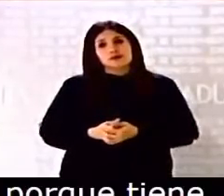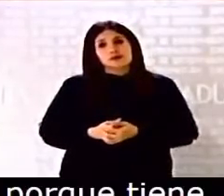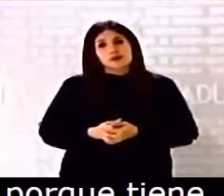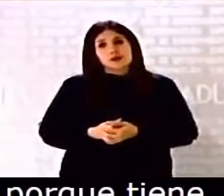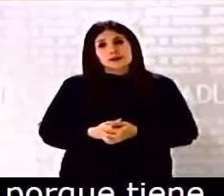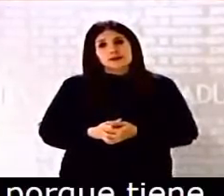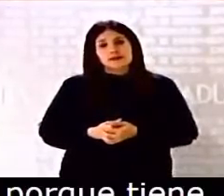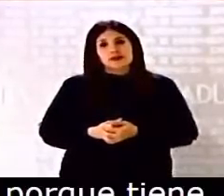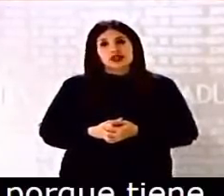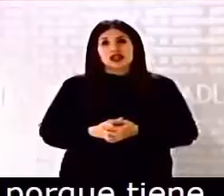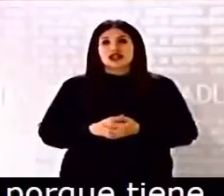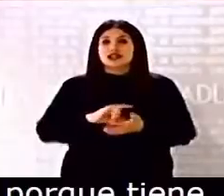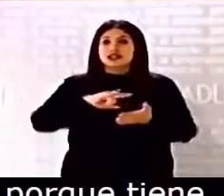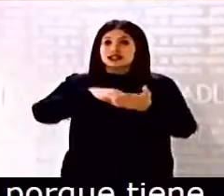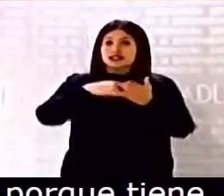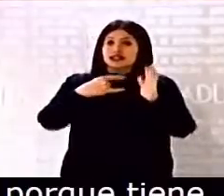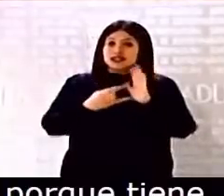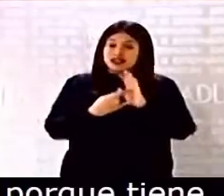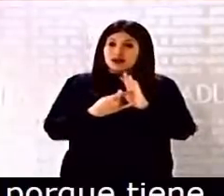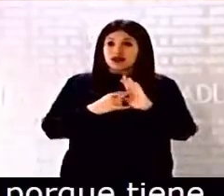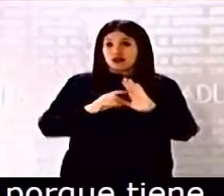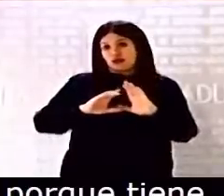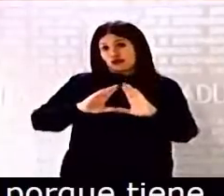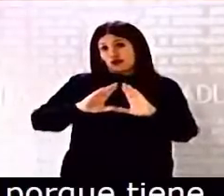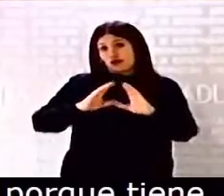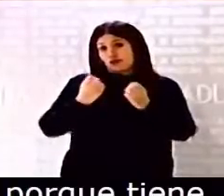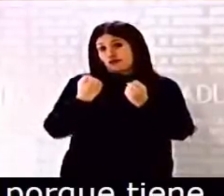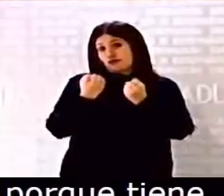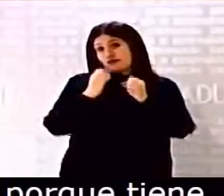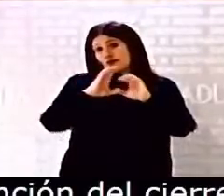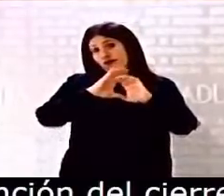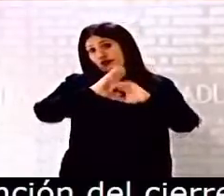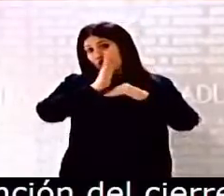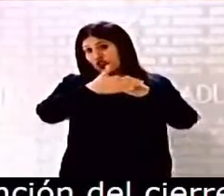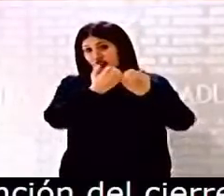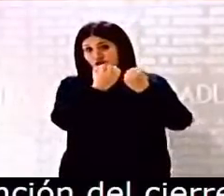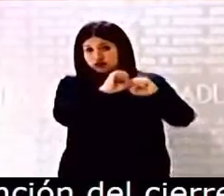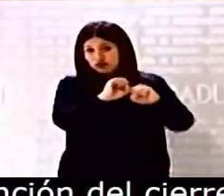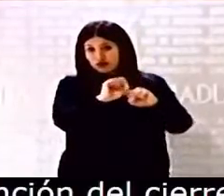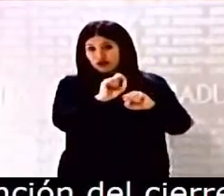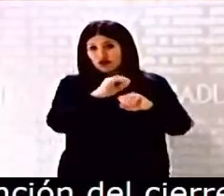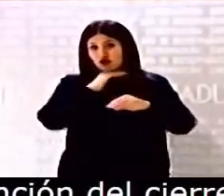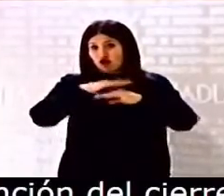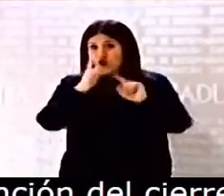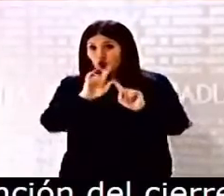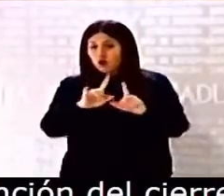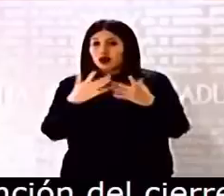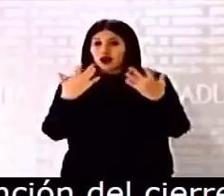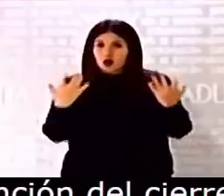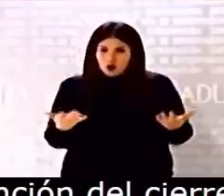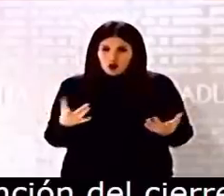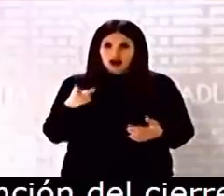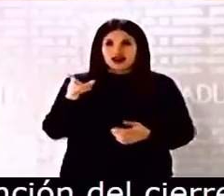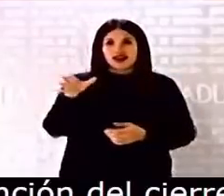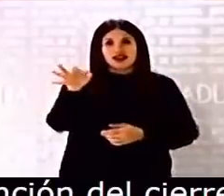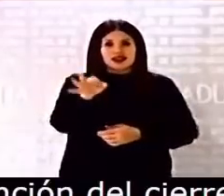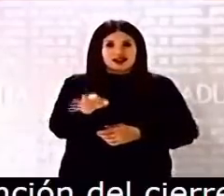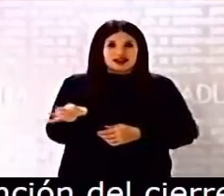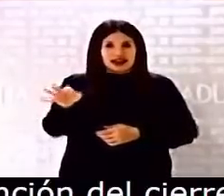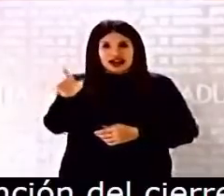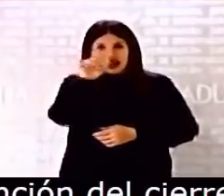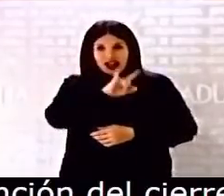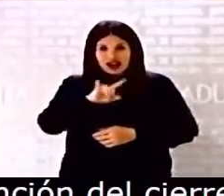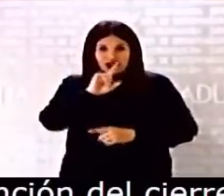exención del cierre perimetral, las comunidades autónomas de Islas Canarias e Islas Baleares.